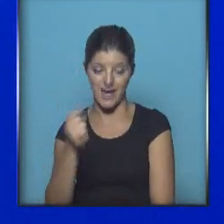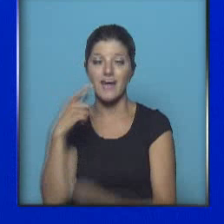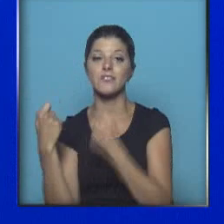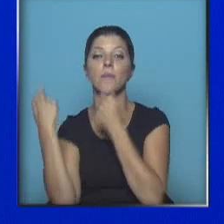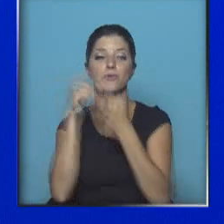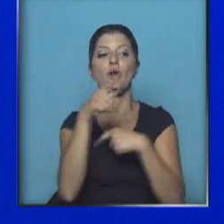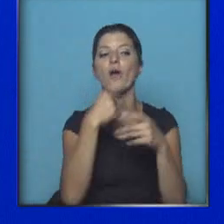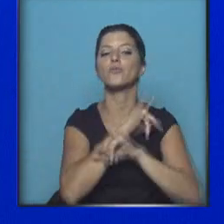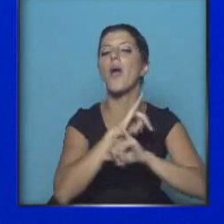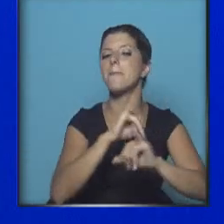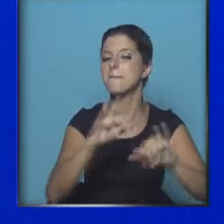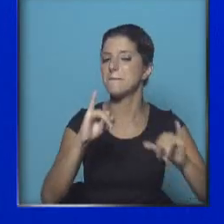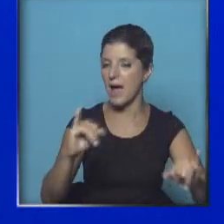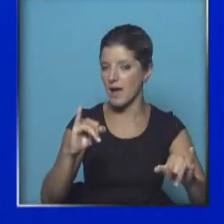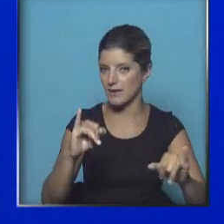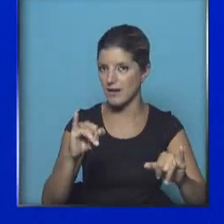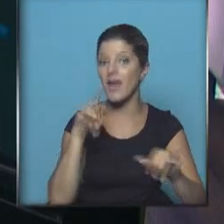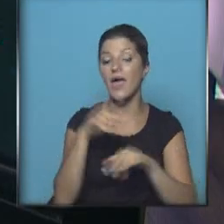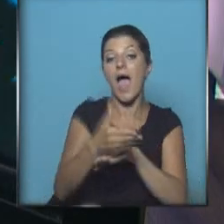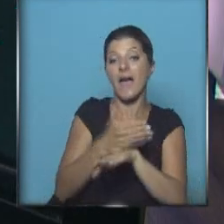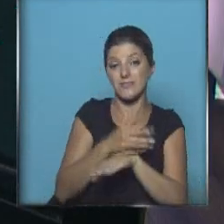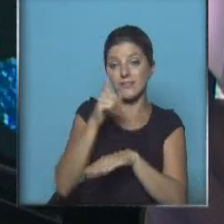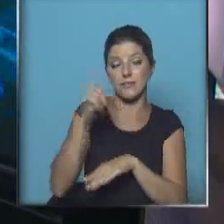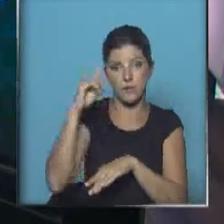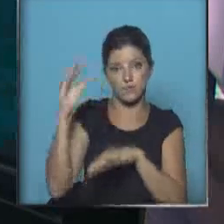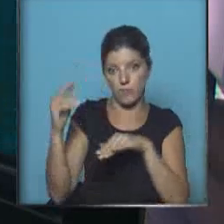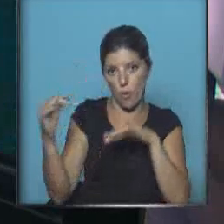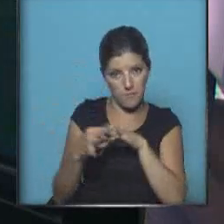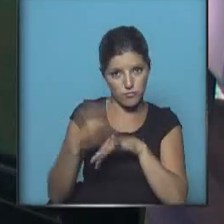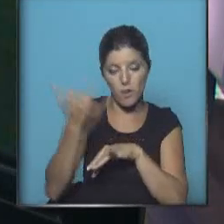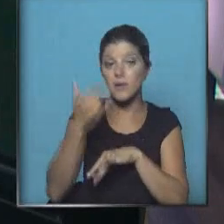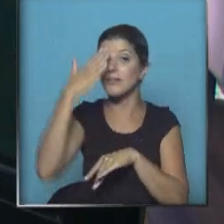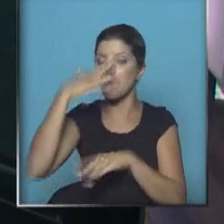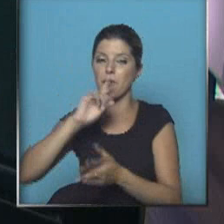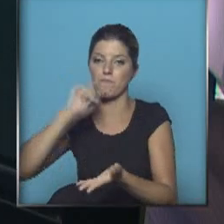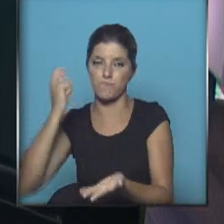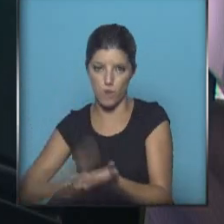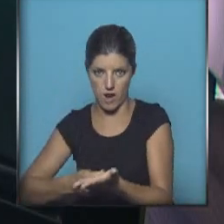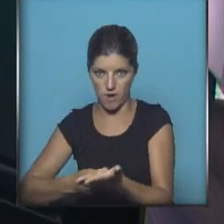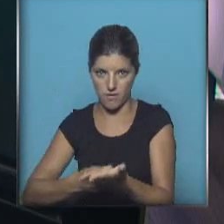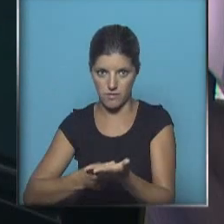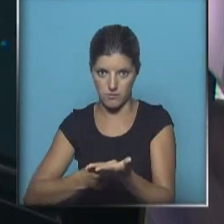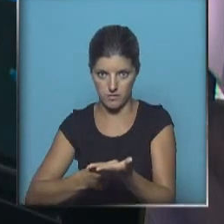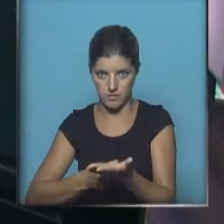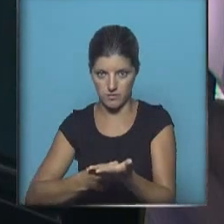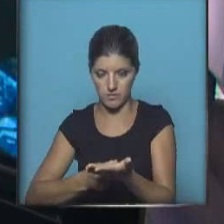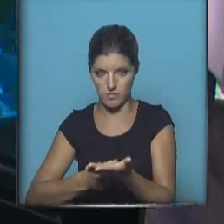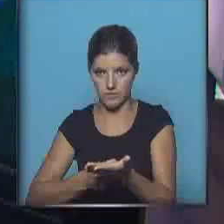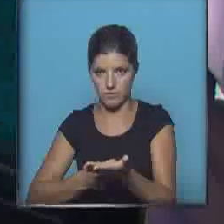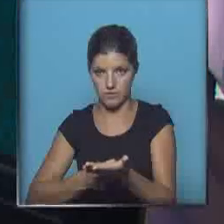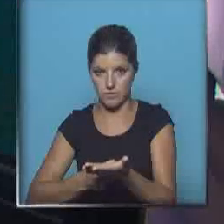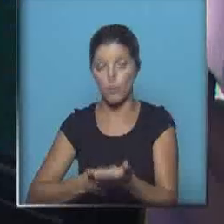su campaña, se había asumido compromisos ante ellos y luego los había violado al enviar, digamos,